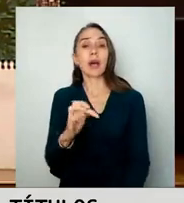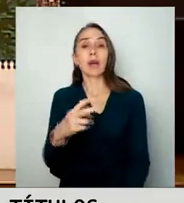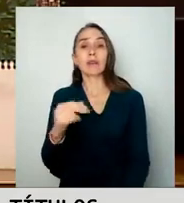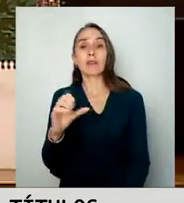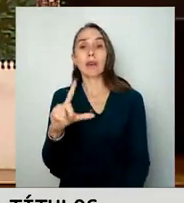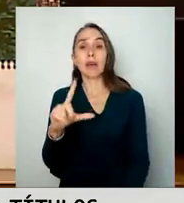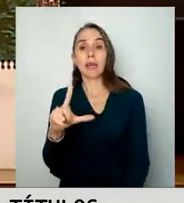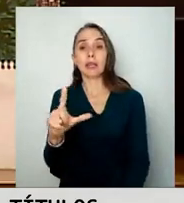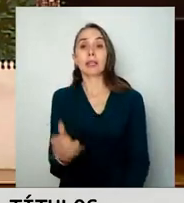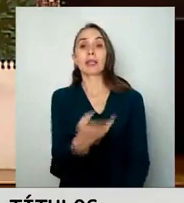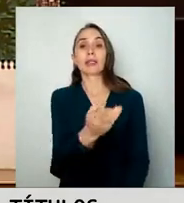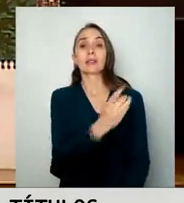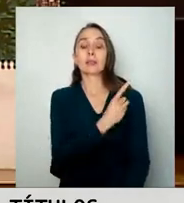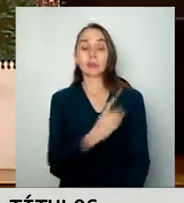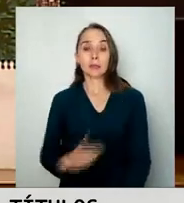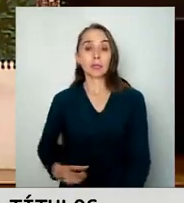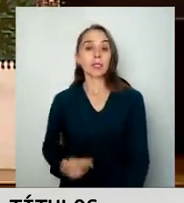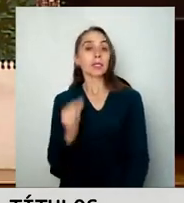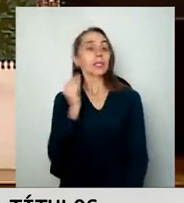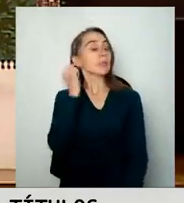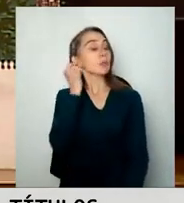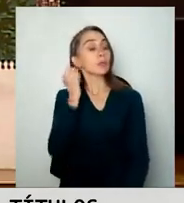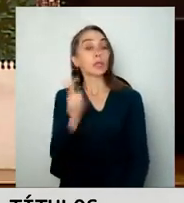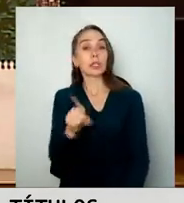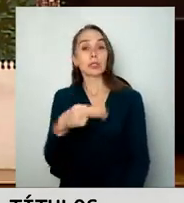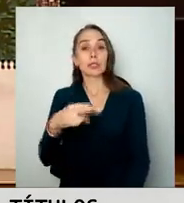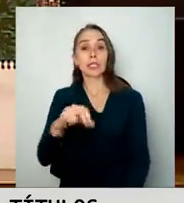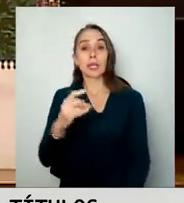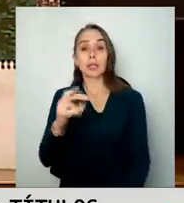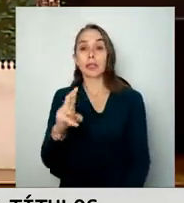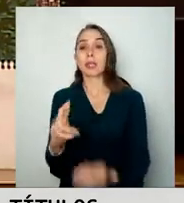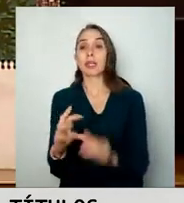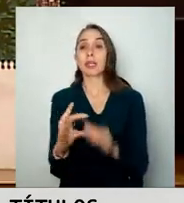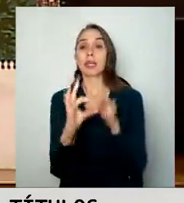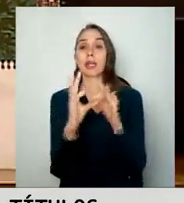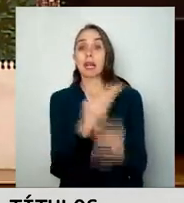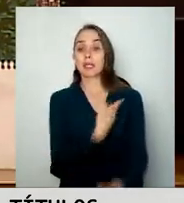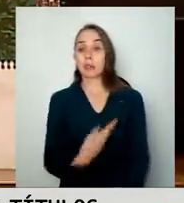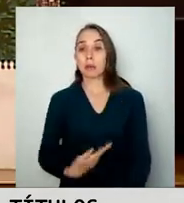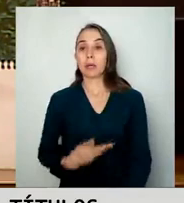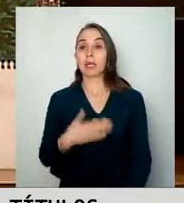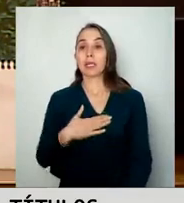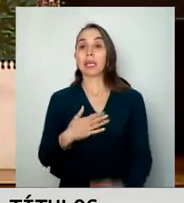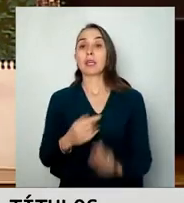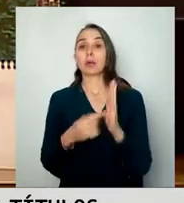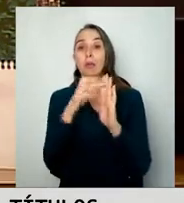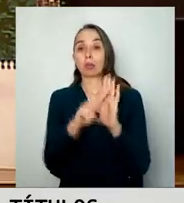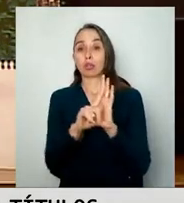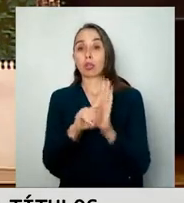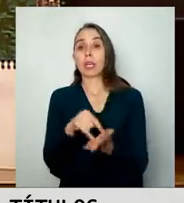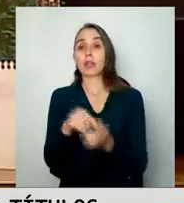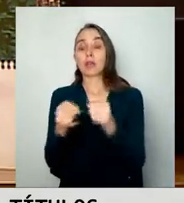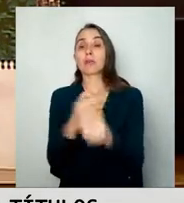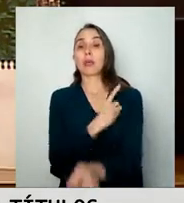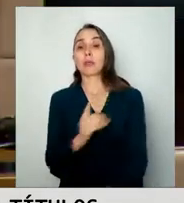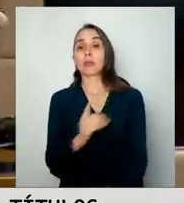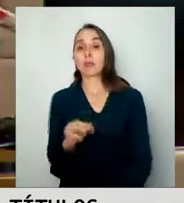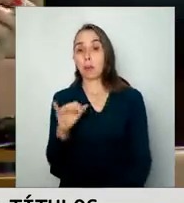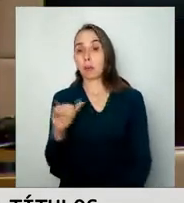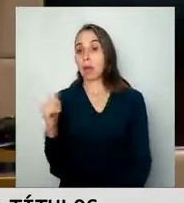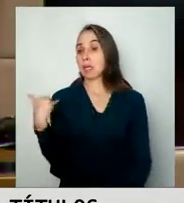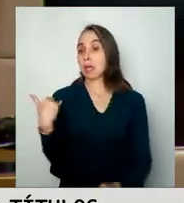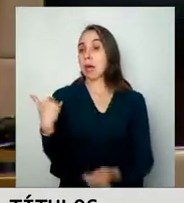Schneider Gracias presidente Quiero felicitar esta iniciativa del diputado Luis Maya que me invitó a firmar este proyecto